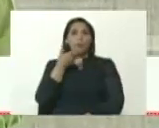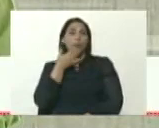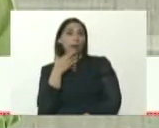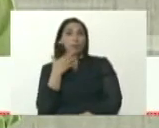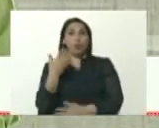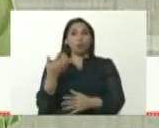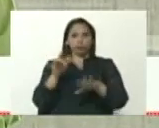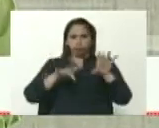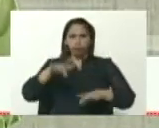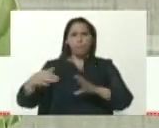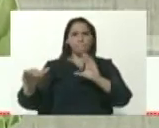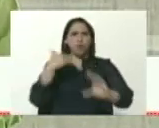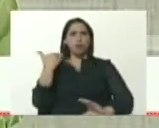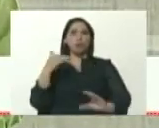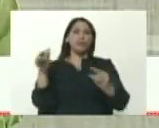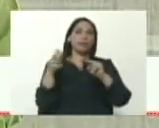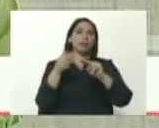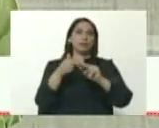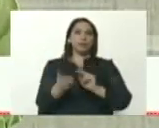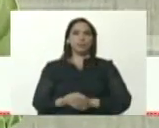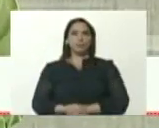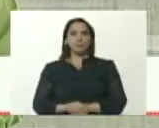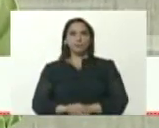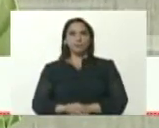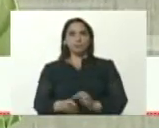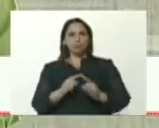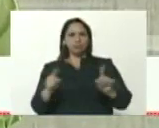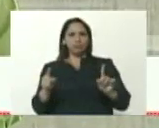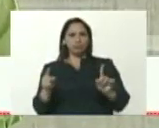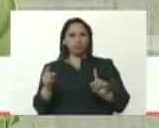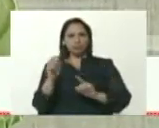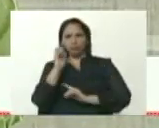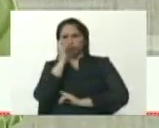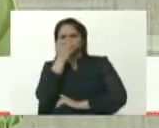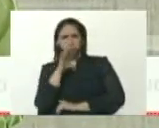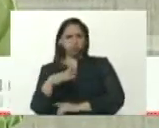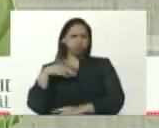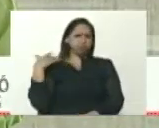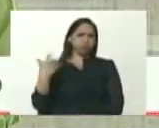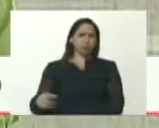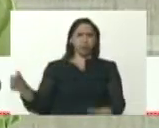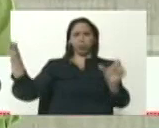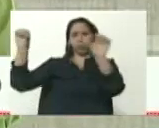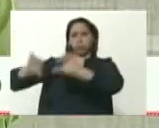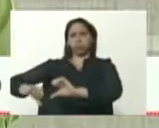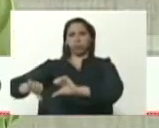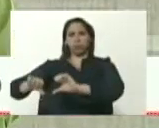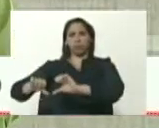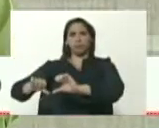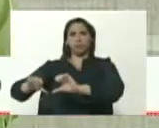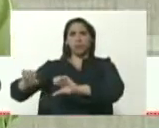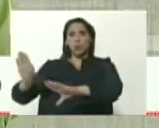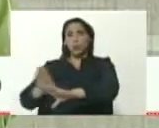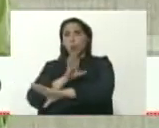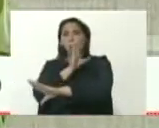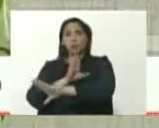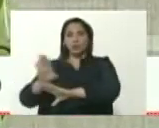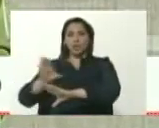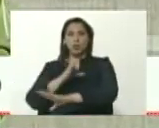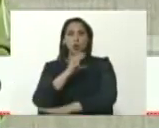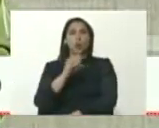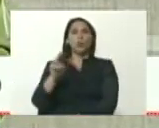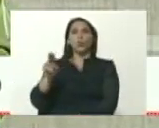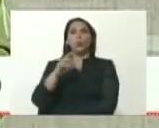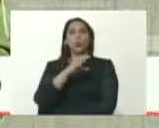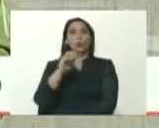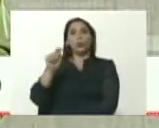Táchira, que para el show barato y derrotado del concierto de Cúcuta y el intento